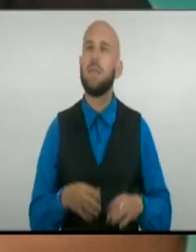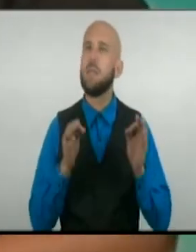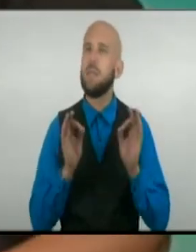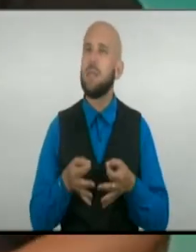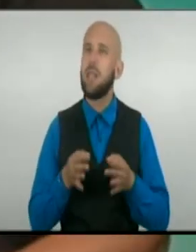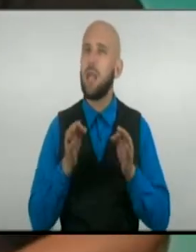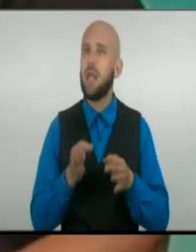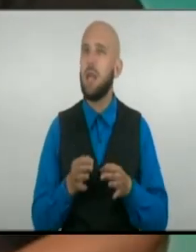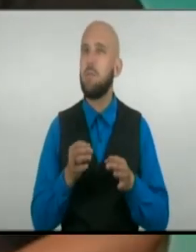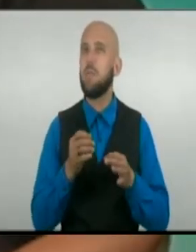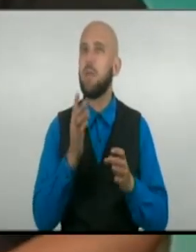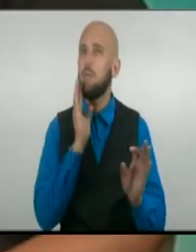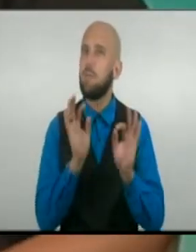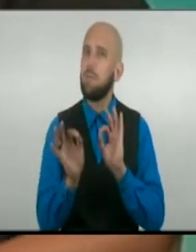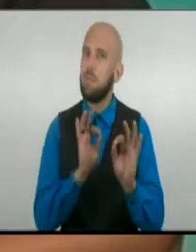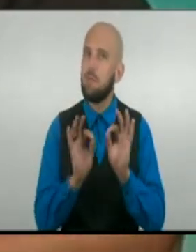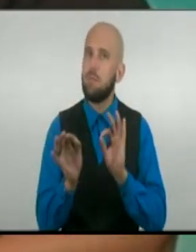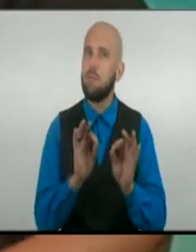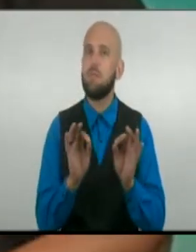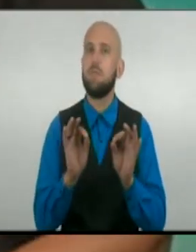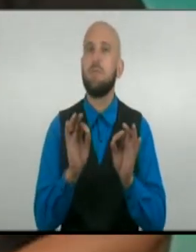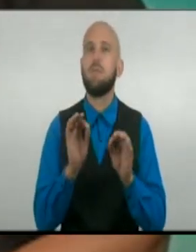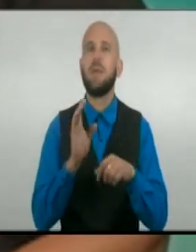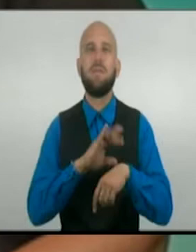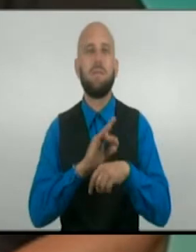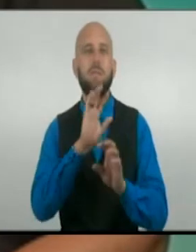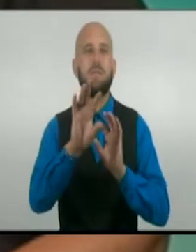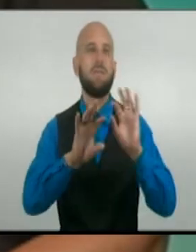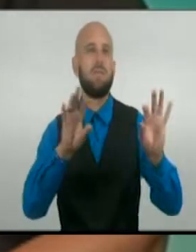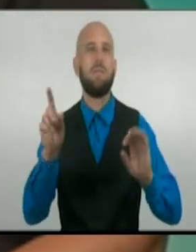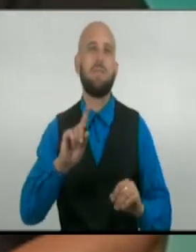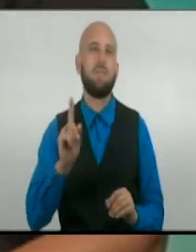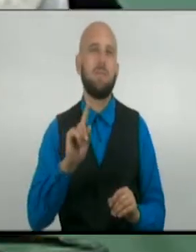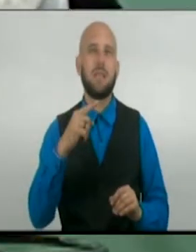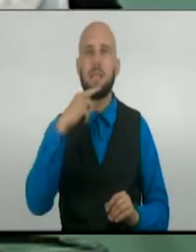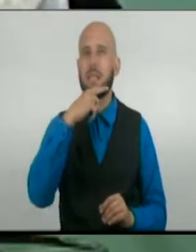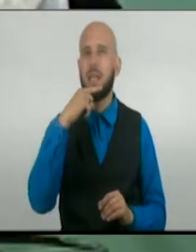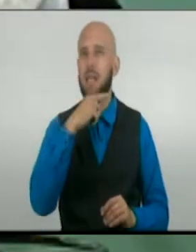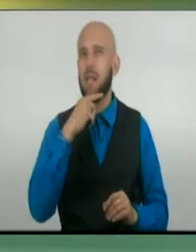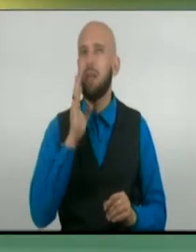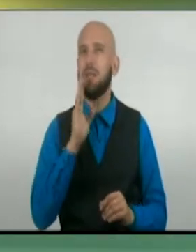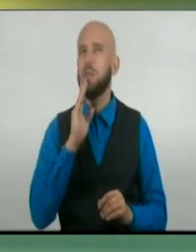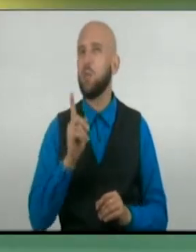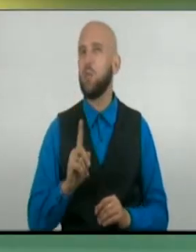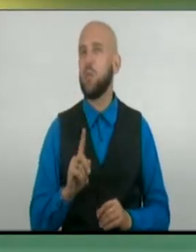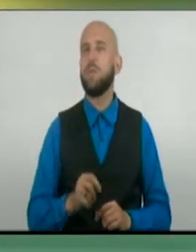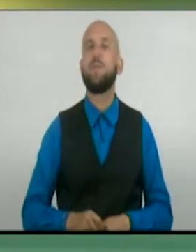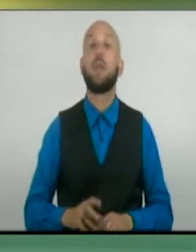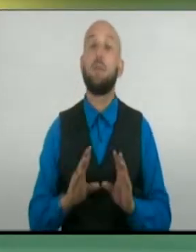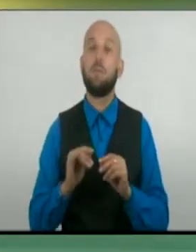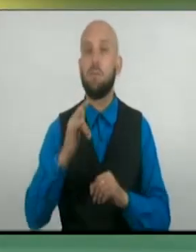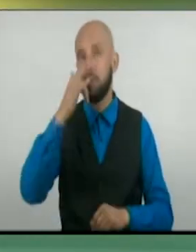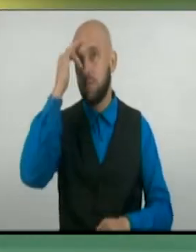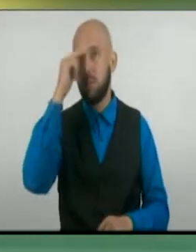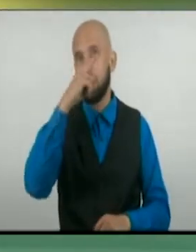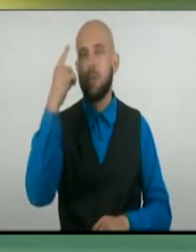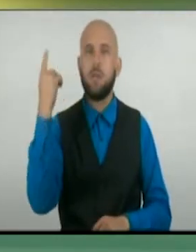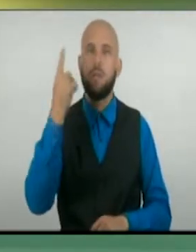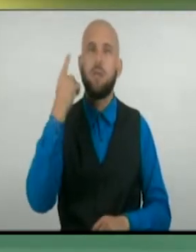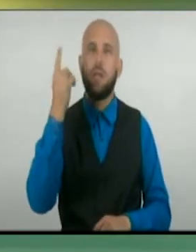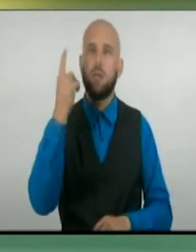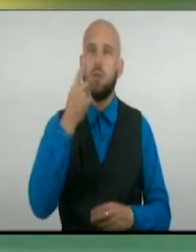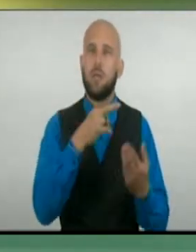medidas muy estrictas con requisitos que hay que cumplir si a nosotros se nos establece por el semen que es el órgano también